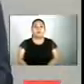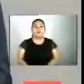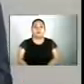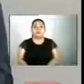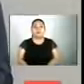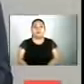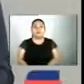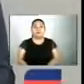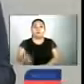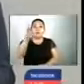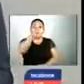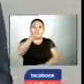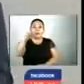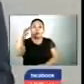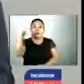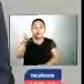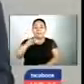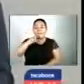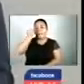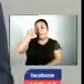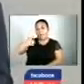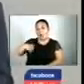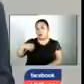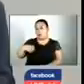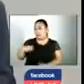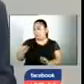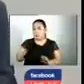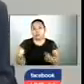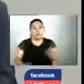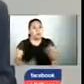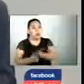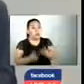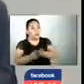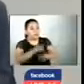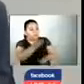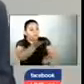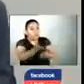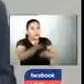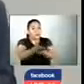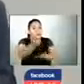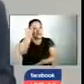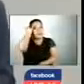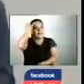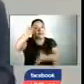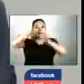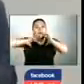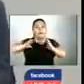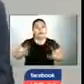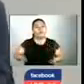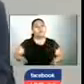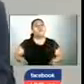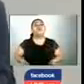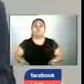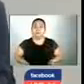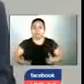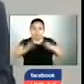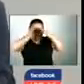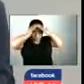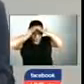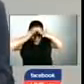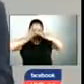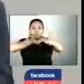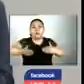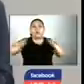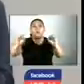Nuestro país se enorgullece de poder apoyar este tipo de iniciativas. Nuestro gobierno está dedicado precisamente